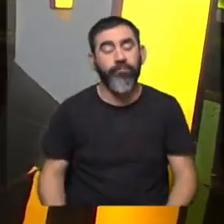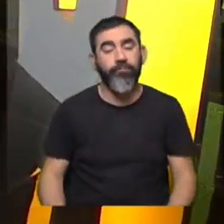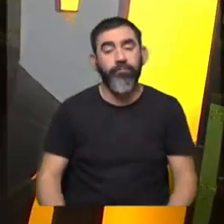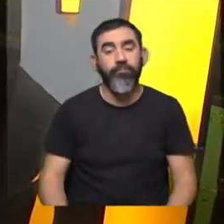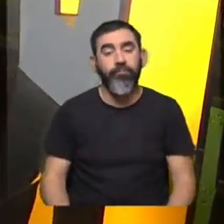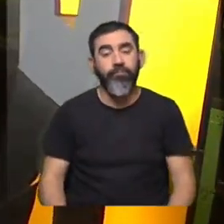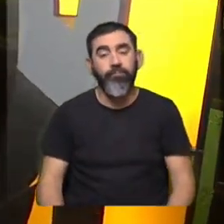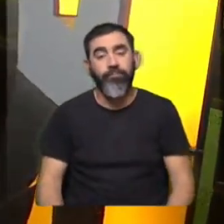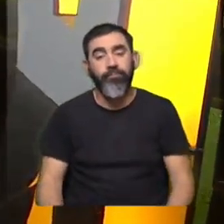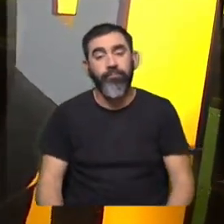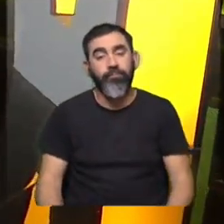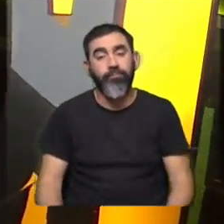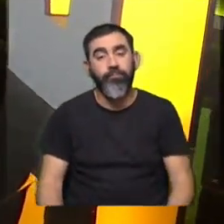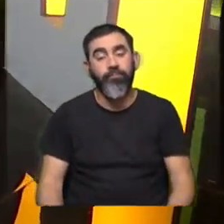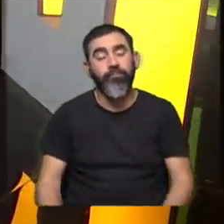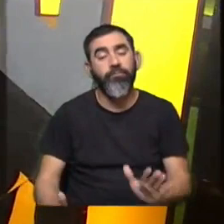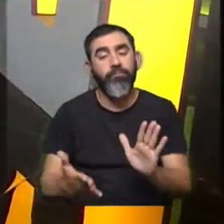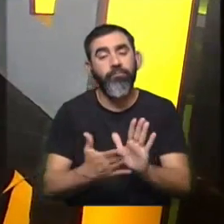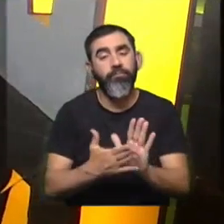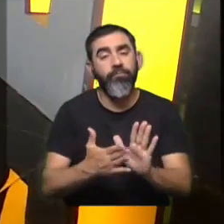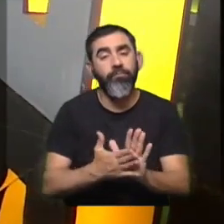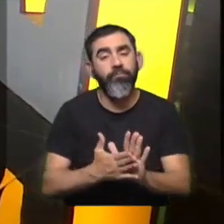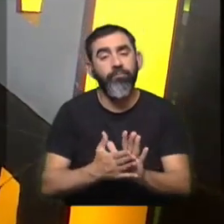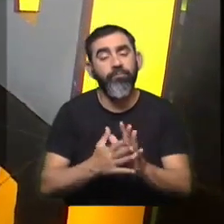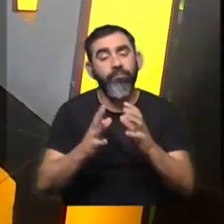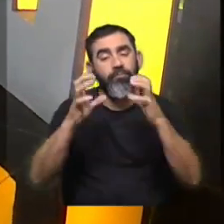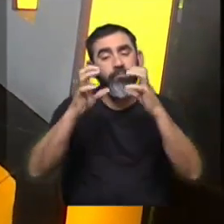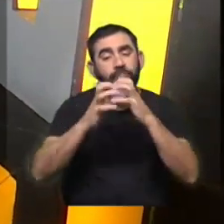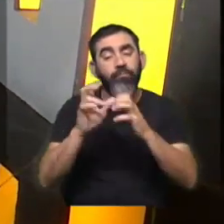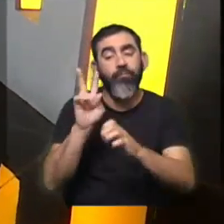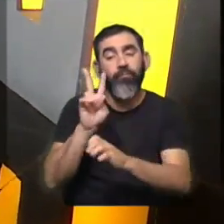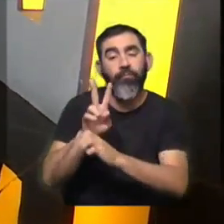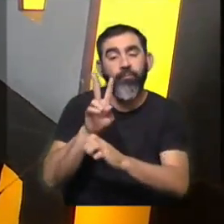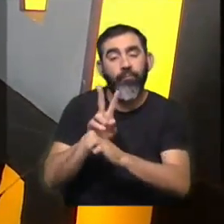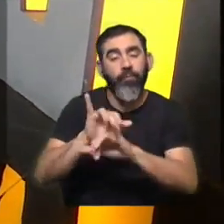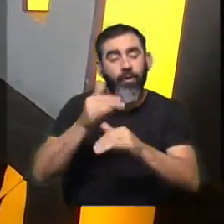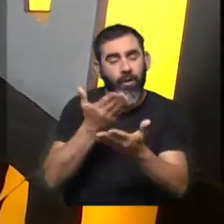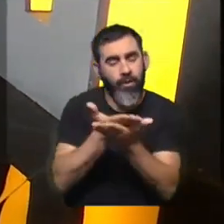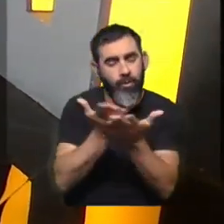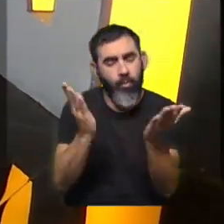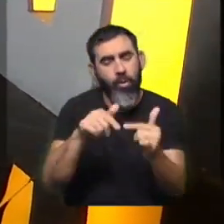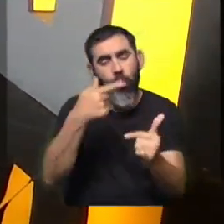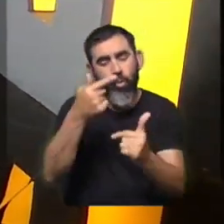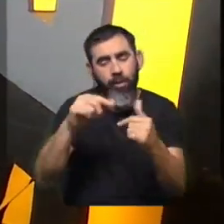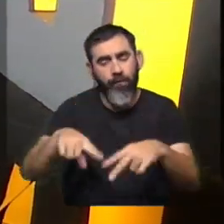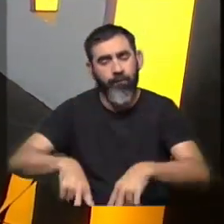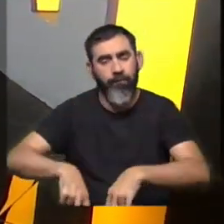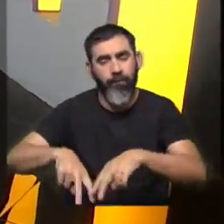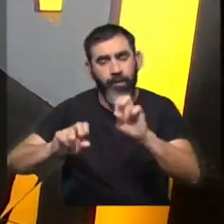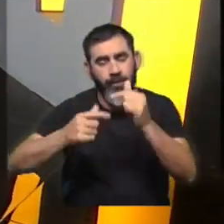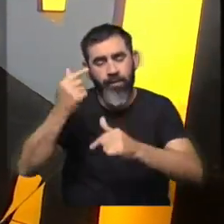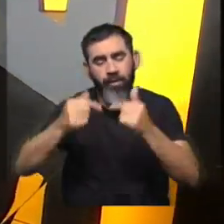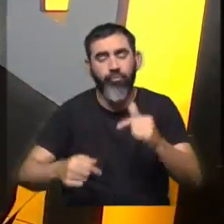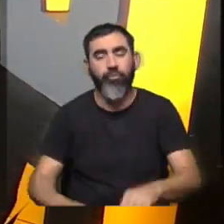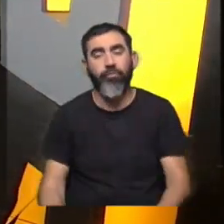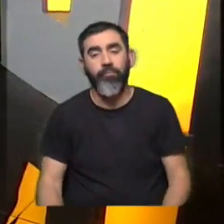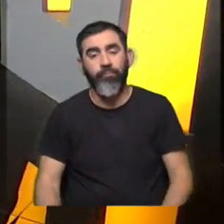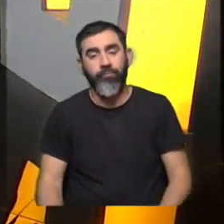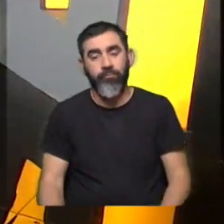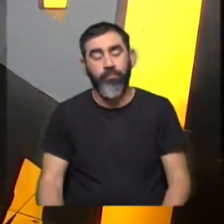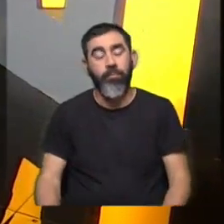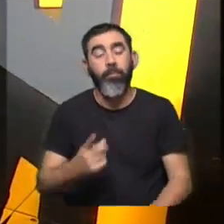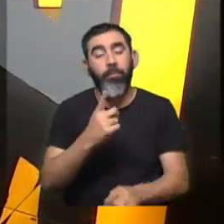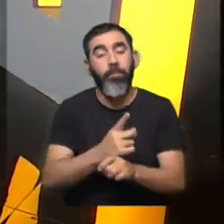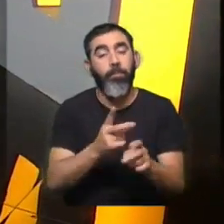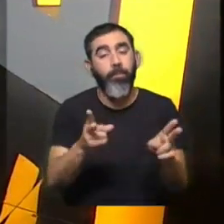justamente comprobar el efecto neuroprotector que ya se ha demostrado en otras investigaciones en la literatura. Y en esta